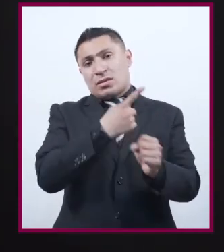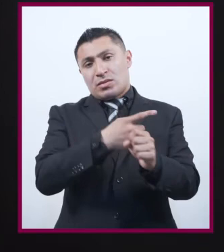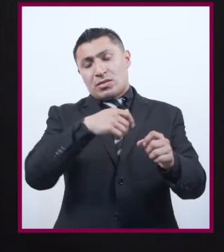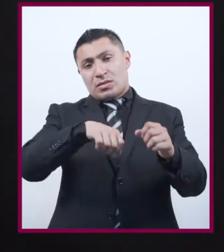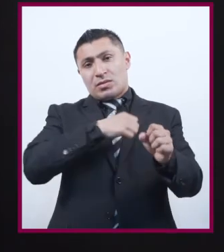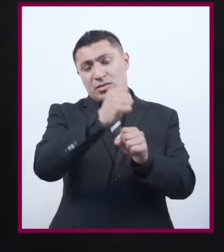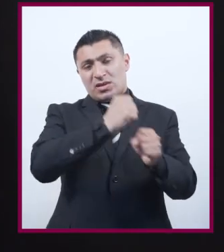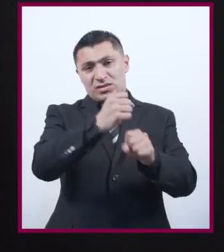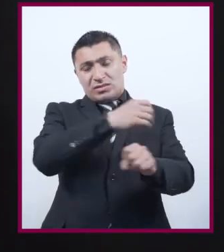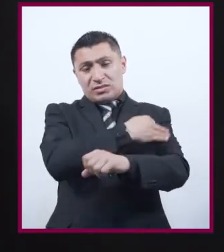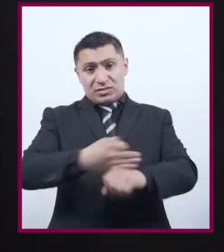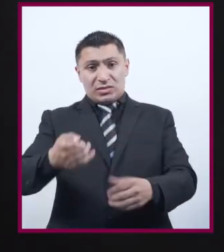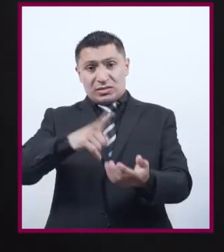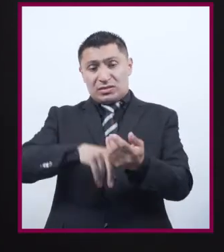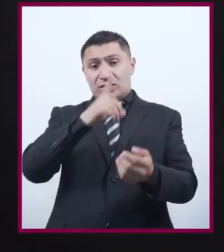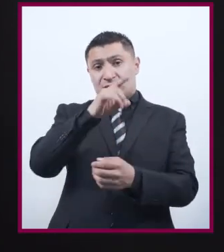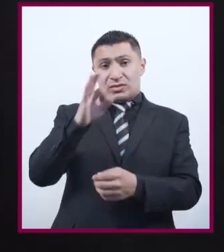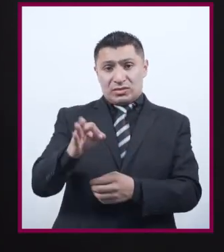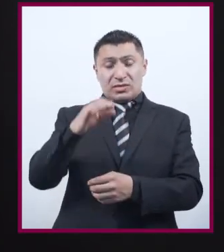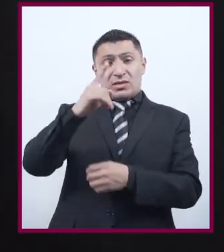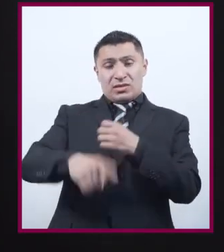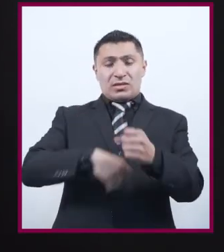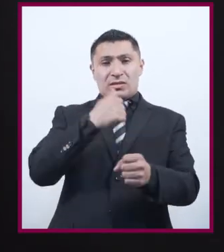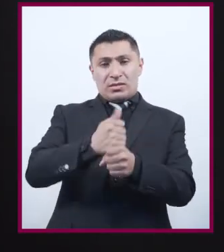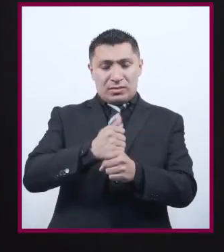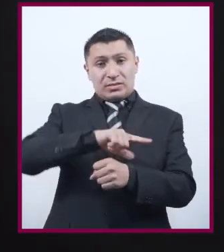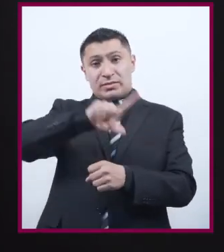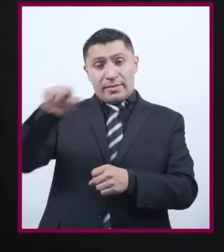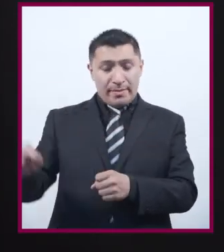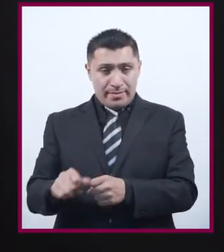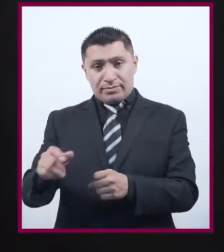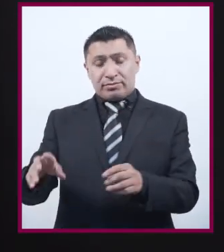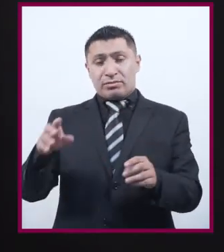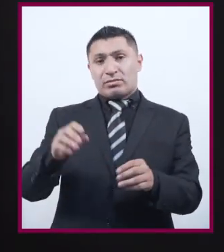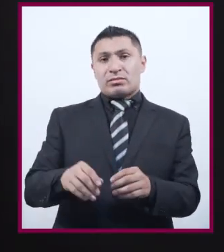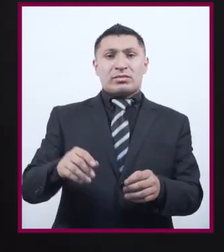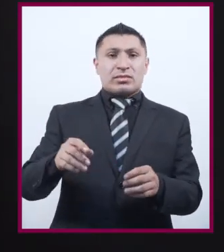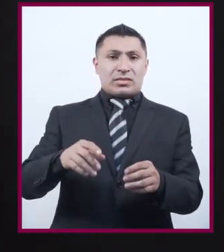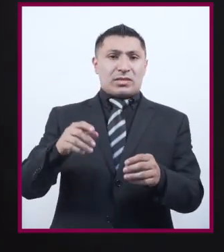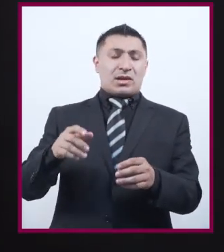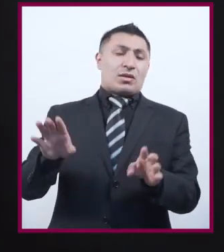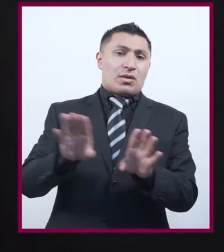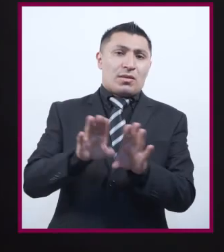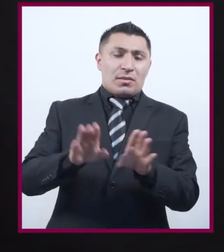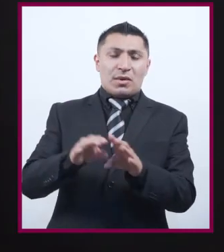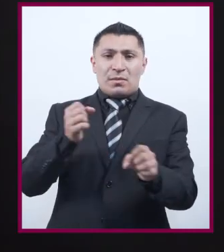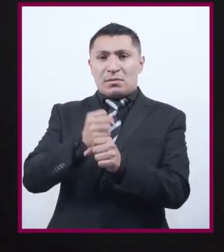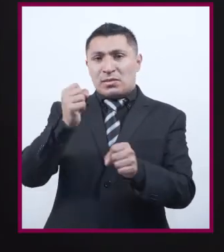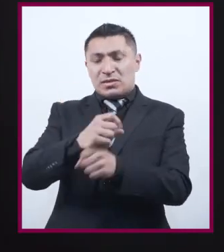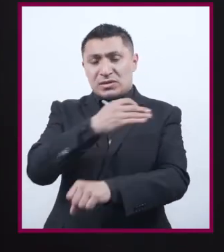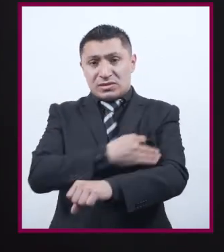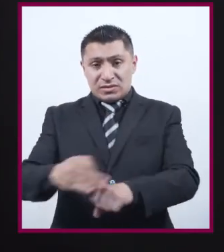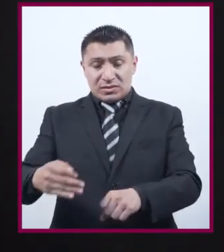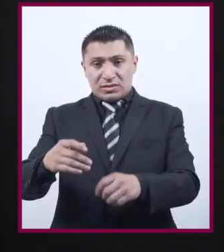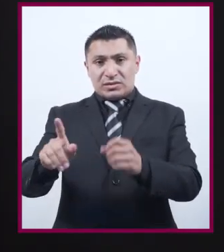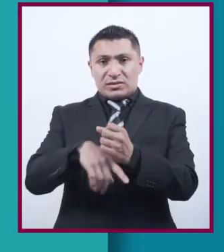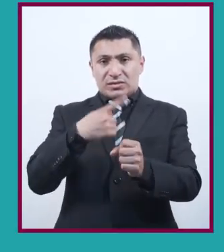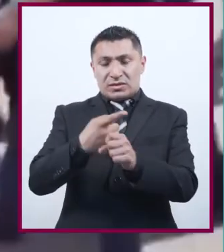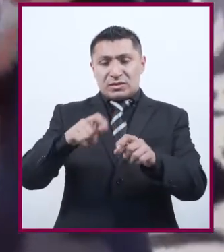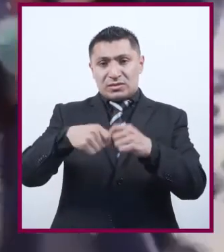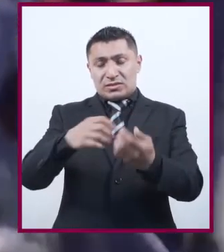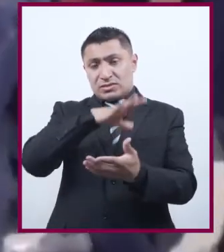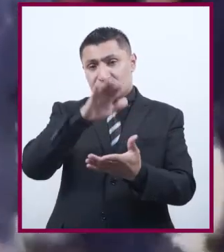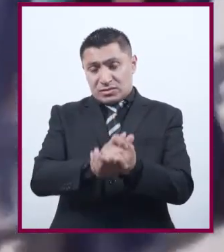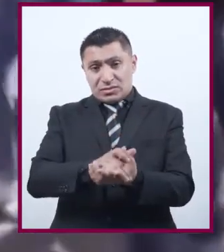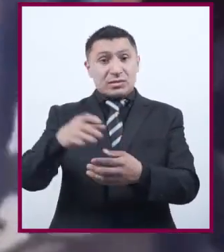Federal. Y un año más tarde, se tipificó la violencia familiar y la violación del matrimonio como delitos federales.